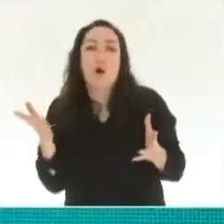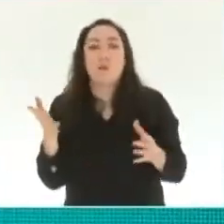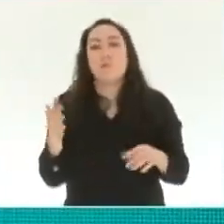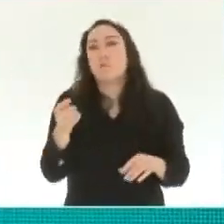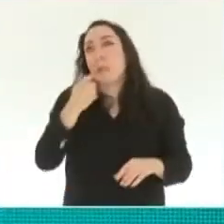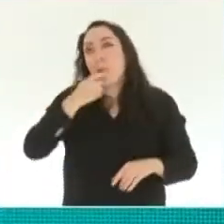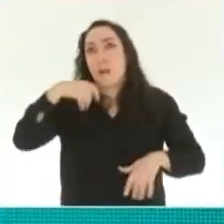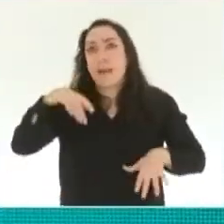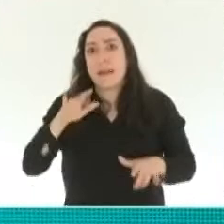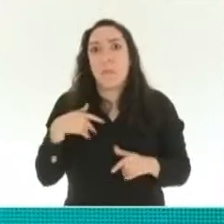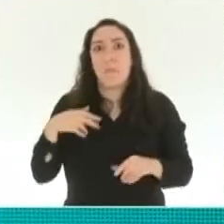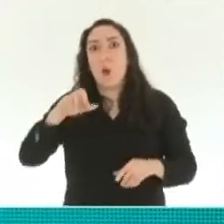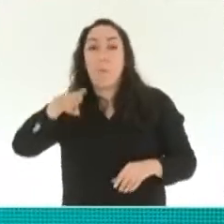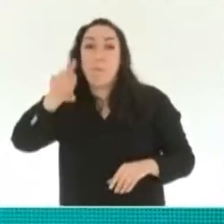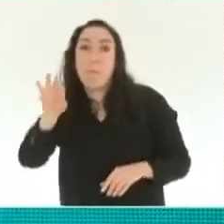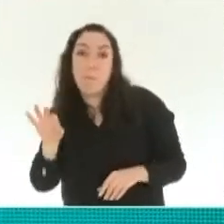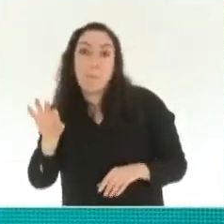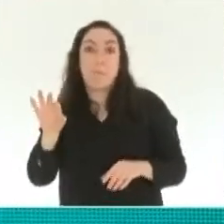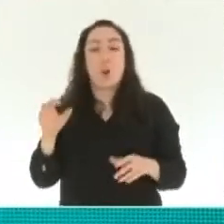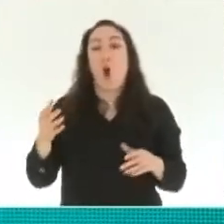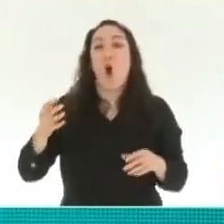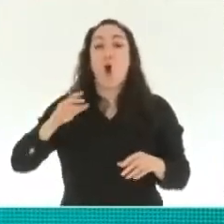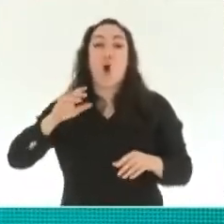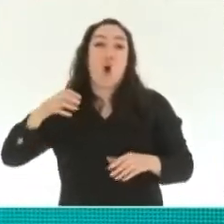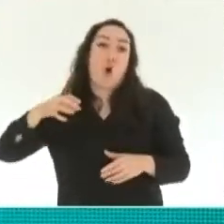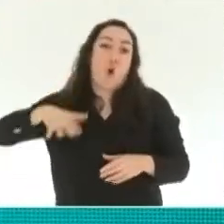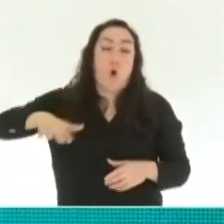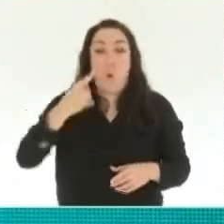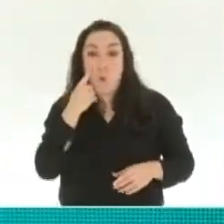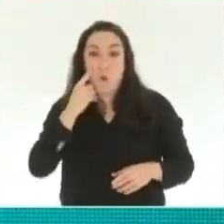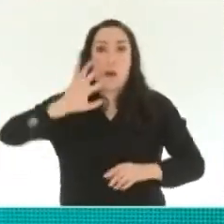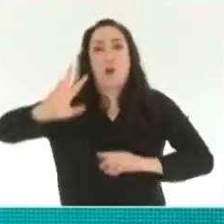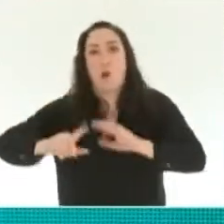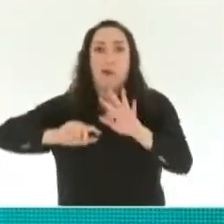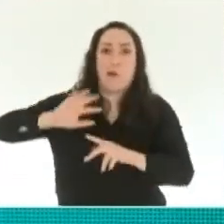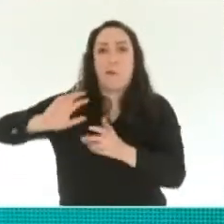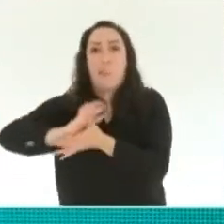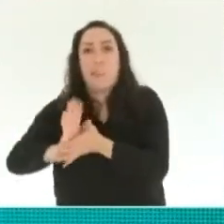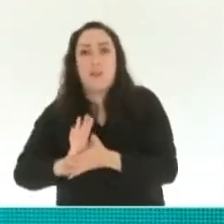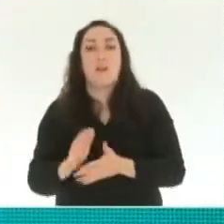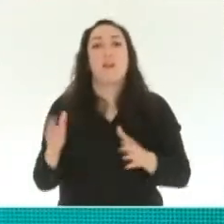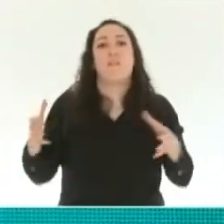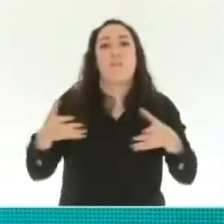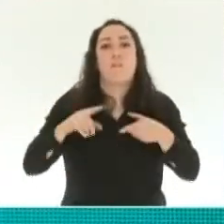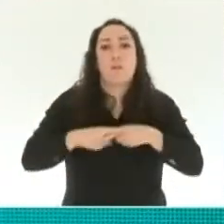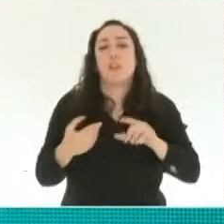por ejemplo, el PRO ha vaciado la comuna todos estos años. Desde el Frente de Izquierda Unidad